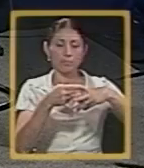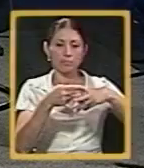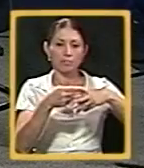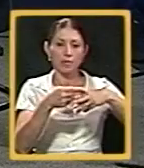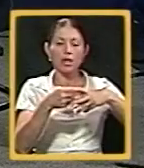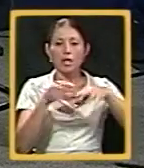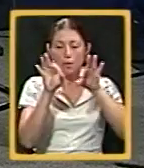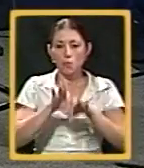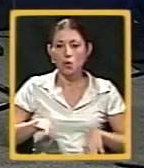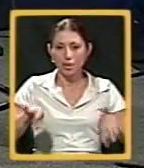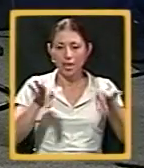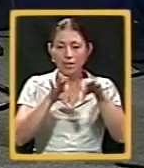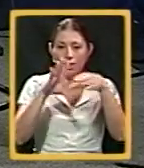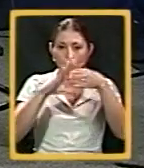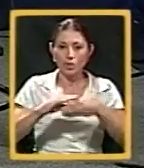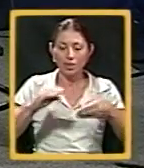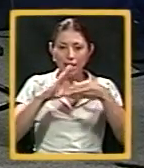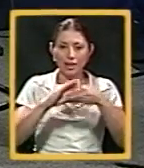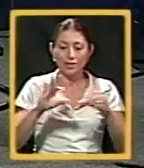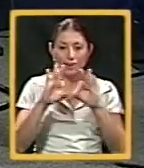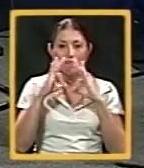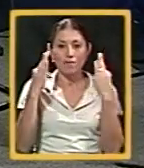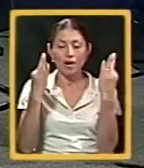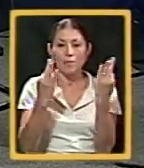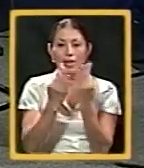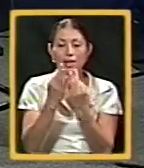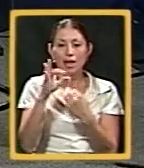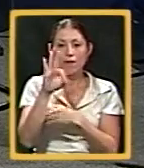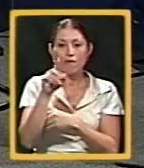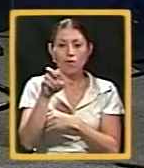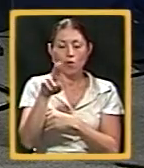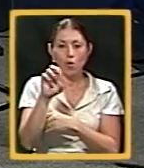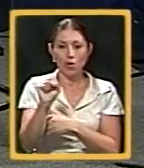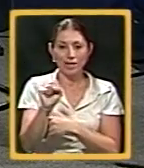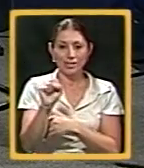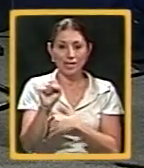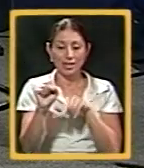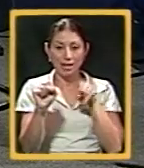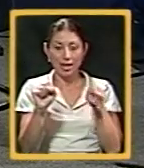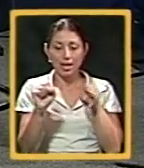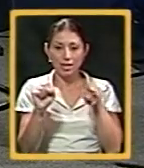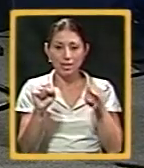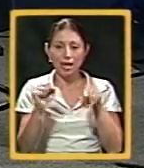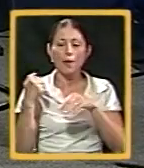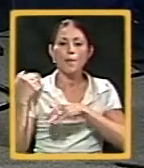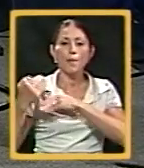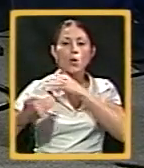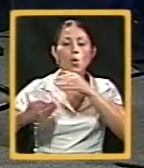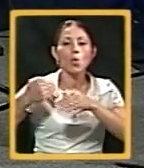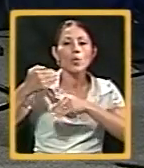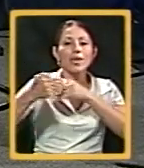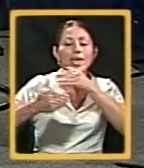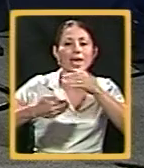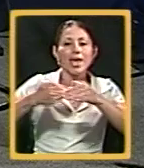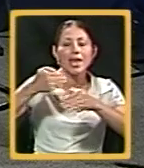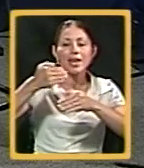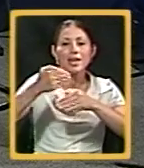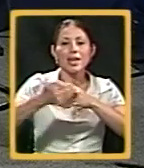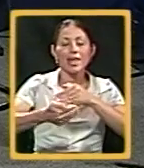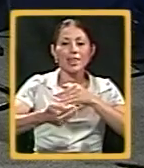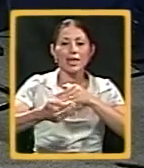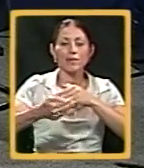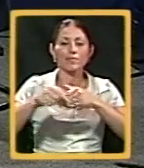la familia Flores proviene, la familia de la señora ministra, proviene de los descendientes de don